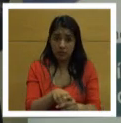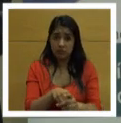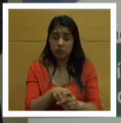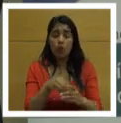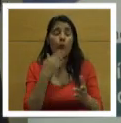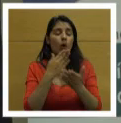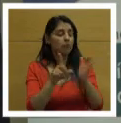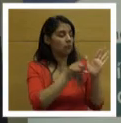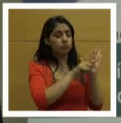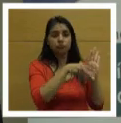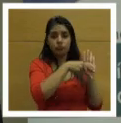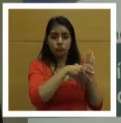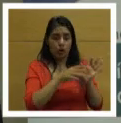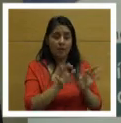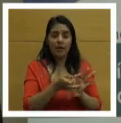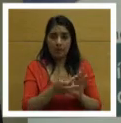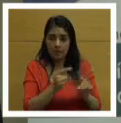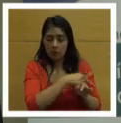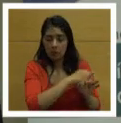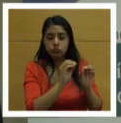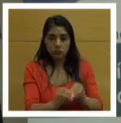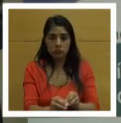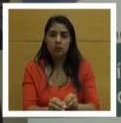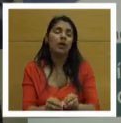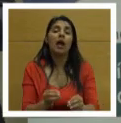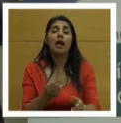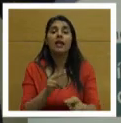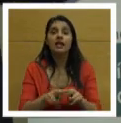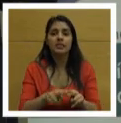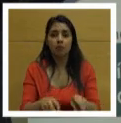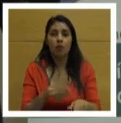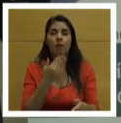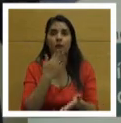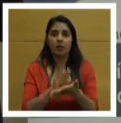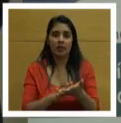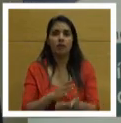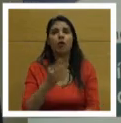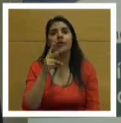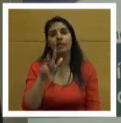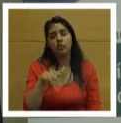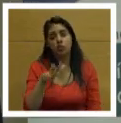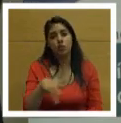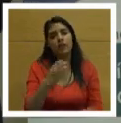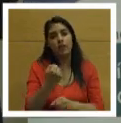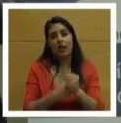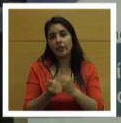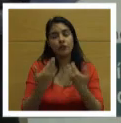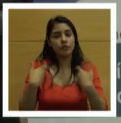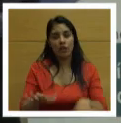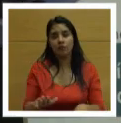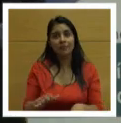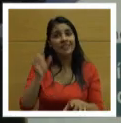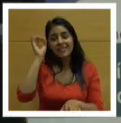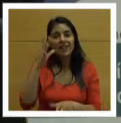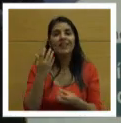si habían ataques de amenazas inminentes? Ella sabe lo que va a pasar. Le ha pasado hace 29 años. Lo tiene